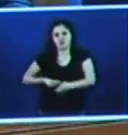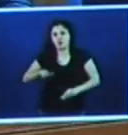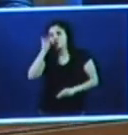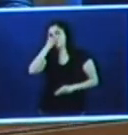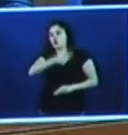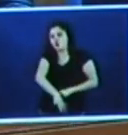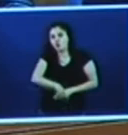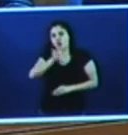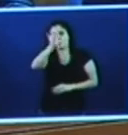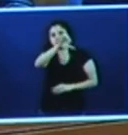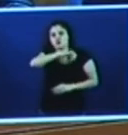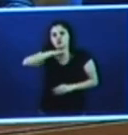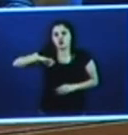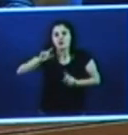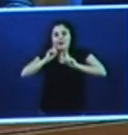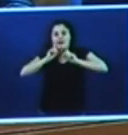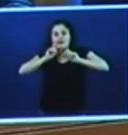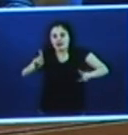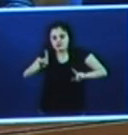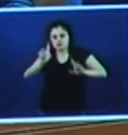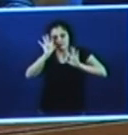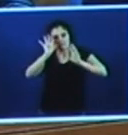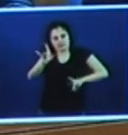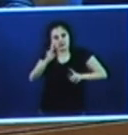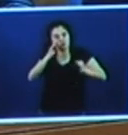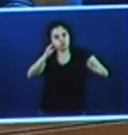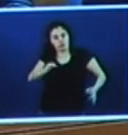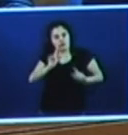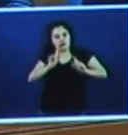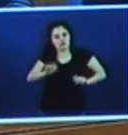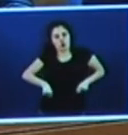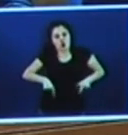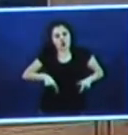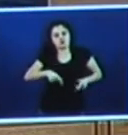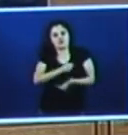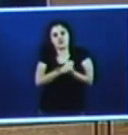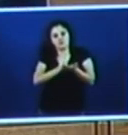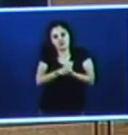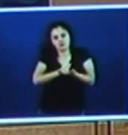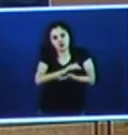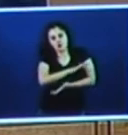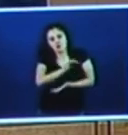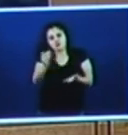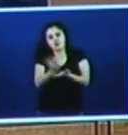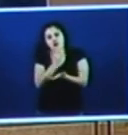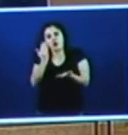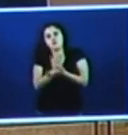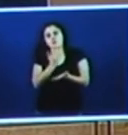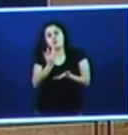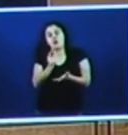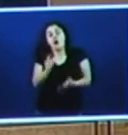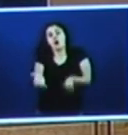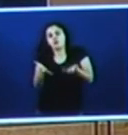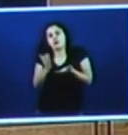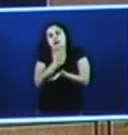autónomas cando intentábamos ser rigurosos no gasto farmacéutico e aprobábamos un catálogo de medicamentos enérgicos. É